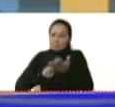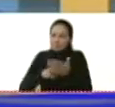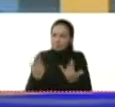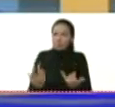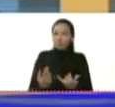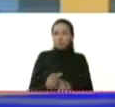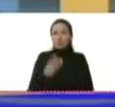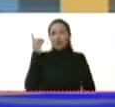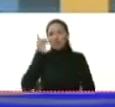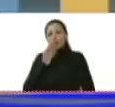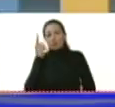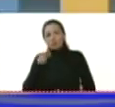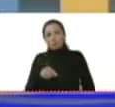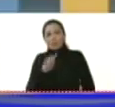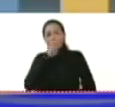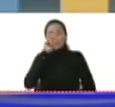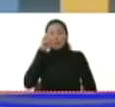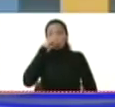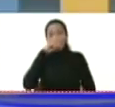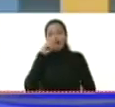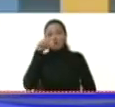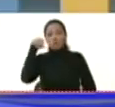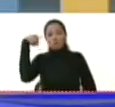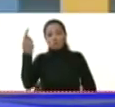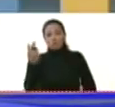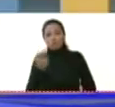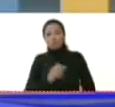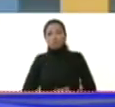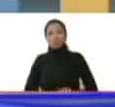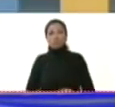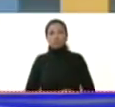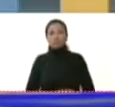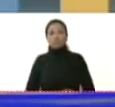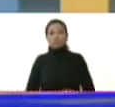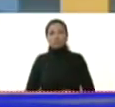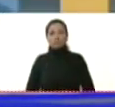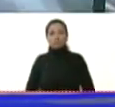Ah, Darío, 20 años después.